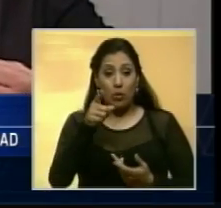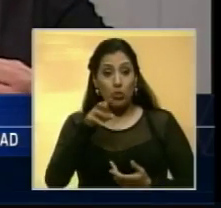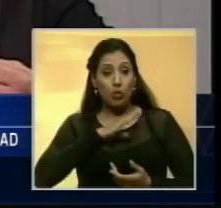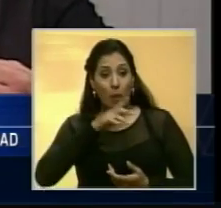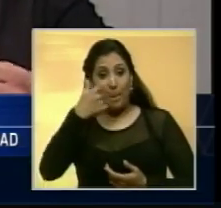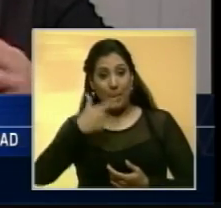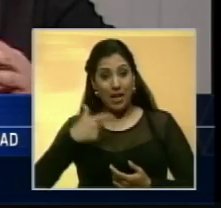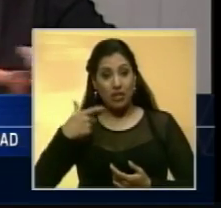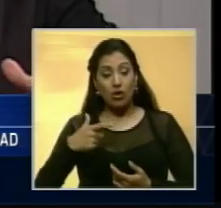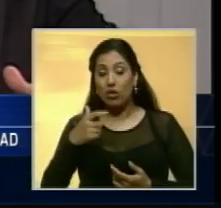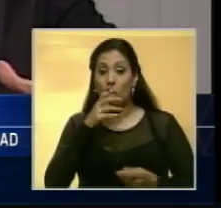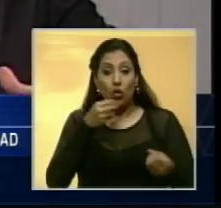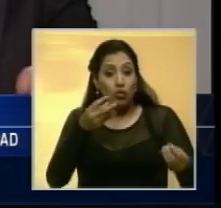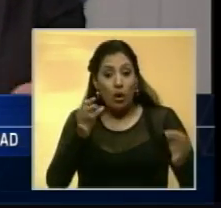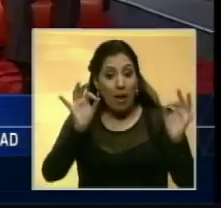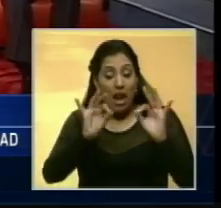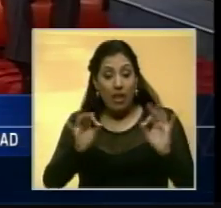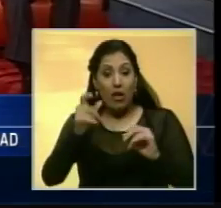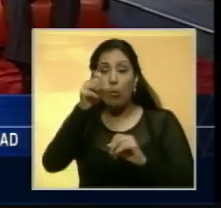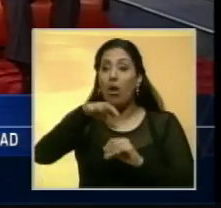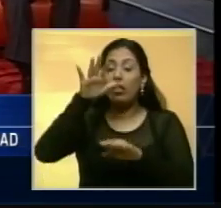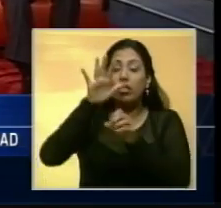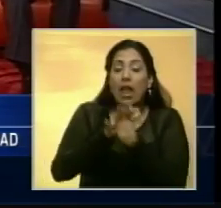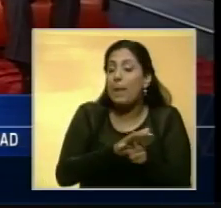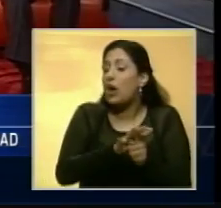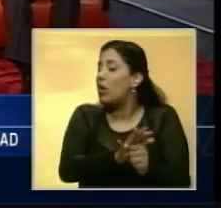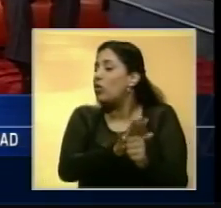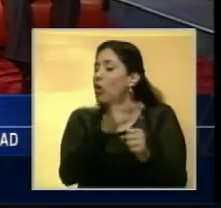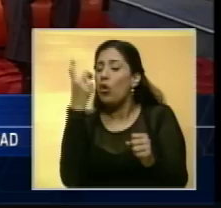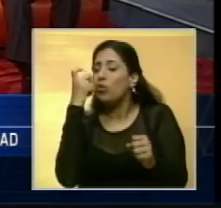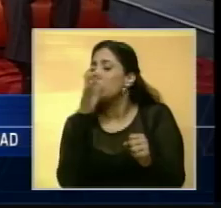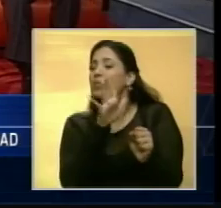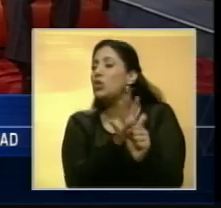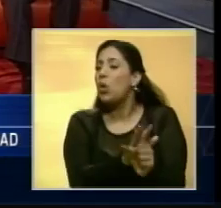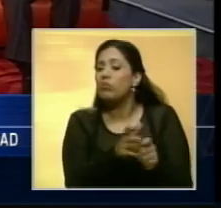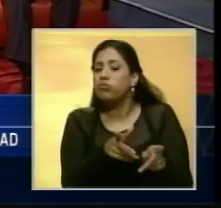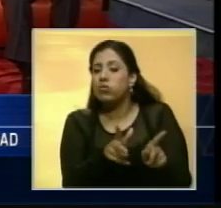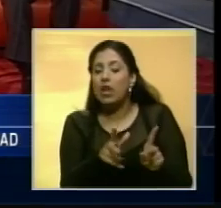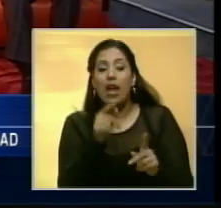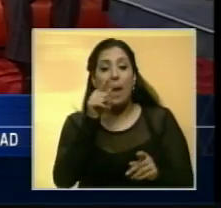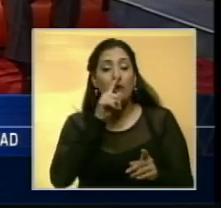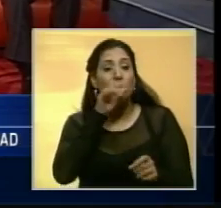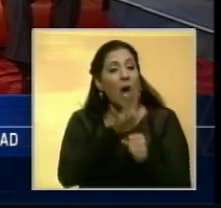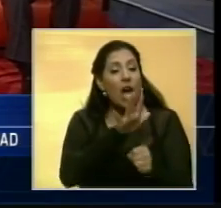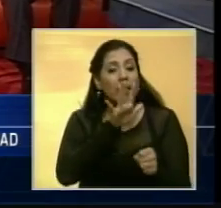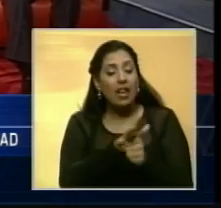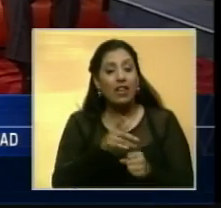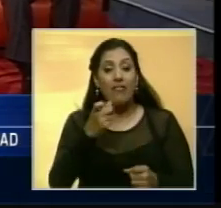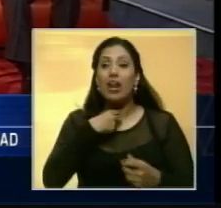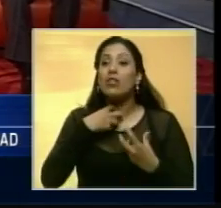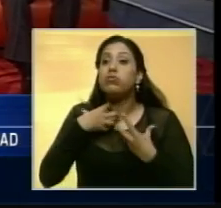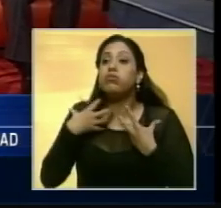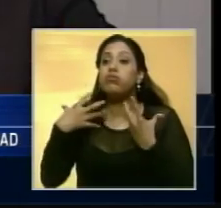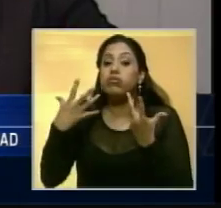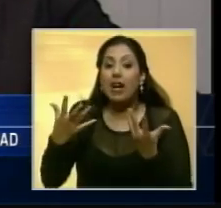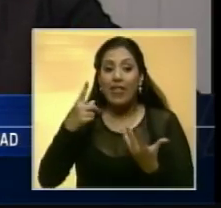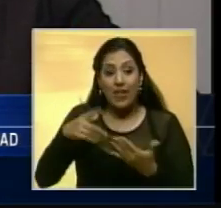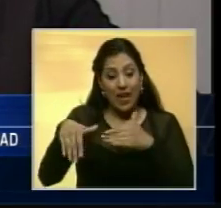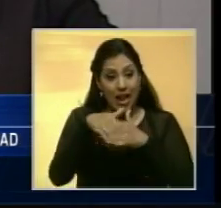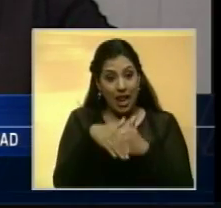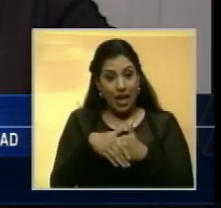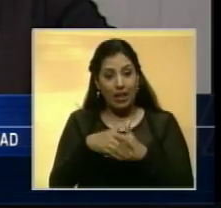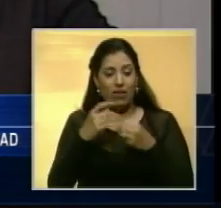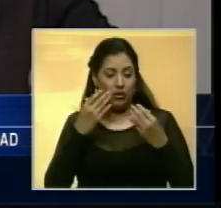pones a la gente a no darles, o sea, lo tapas y no le das oportunidad de que pueda manifestarse y drenar una presión que está en la